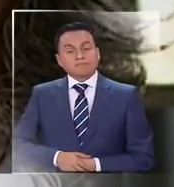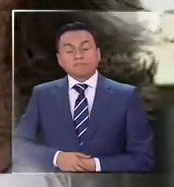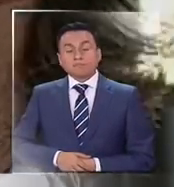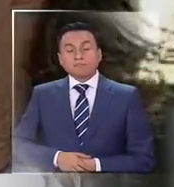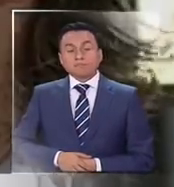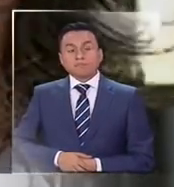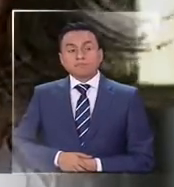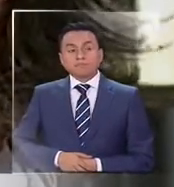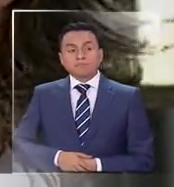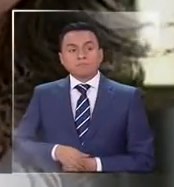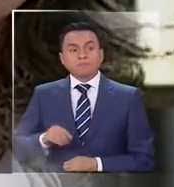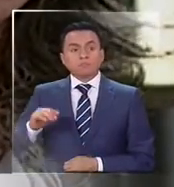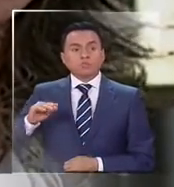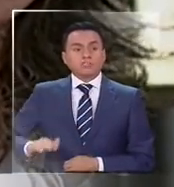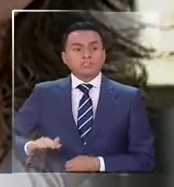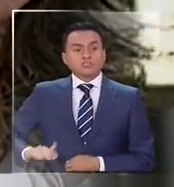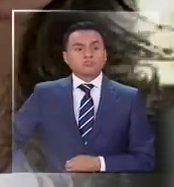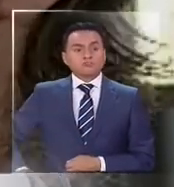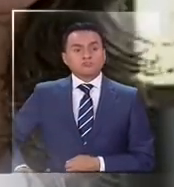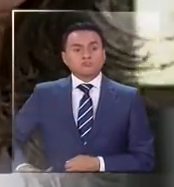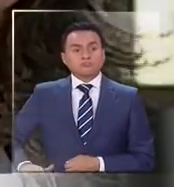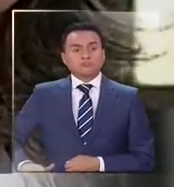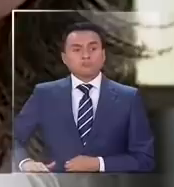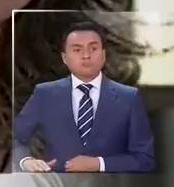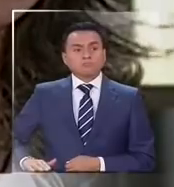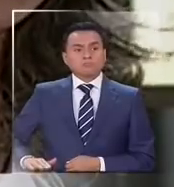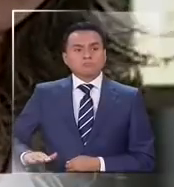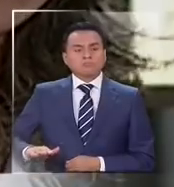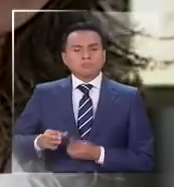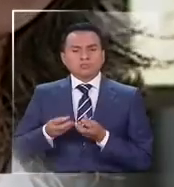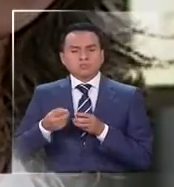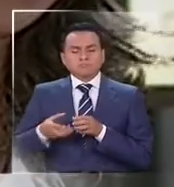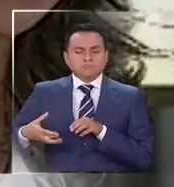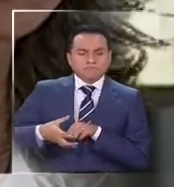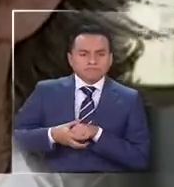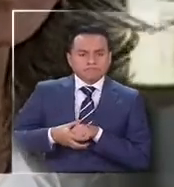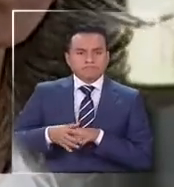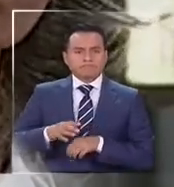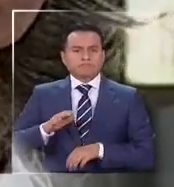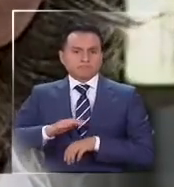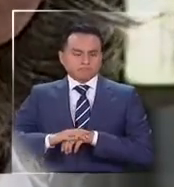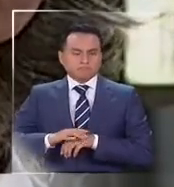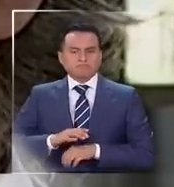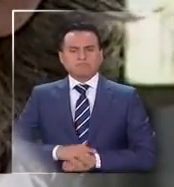en vez de pegarme un toquecito me apoyó la mano en los genitales.